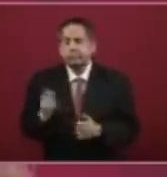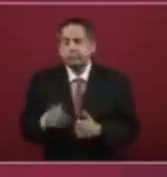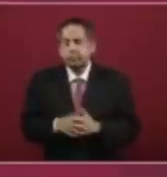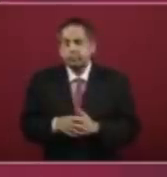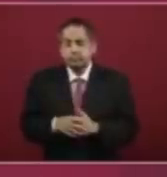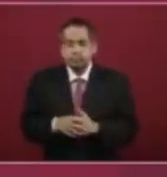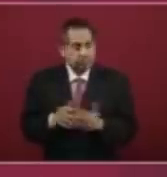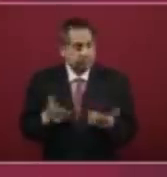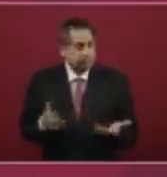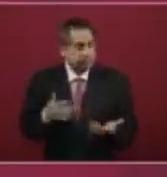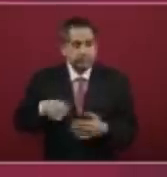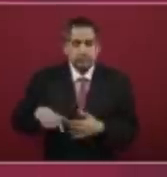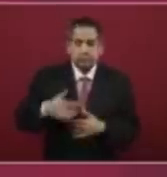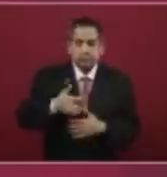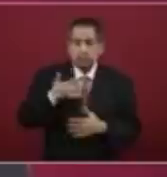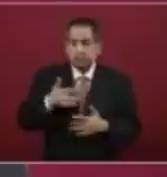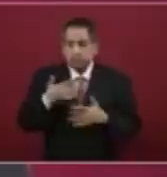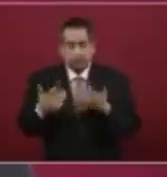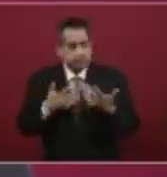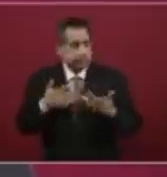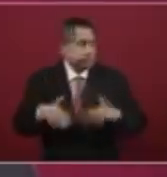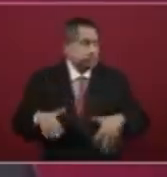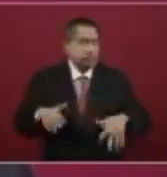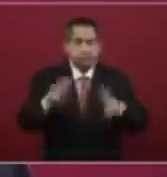salió hasta lo que estaba